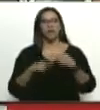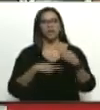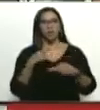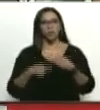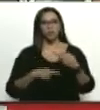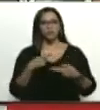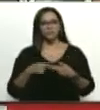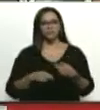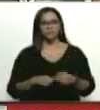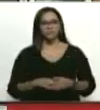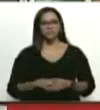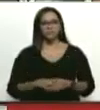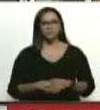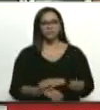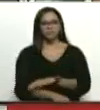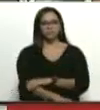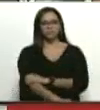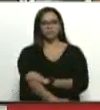revolución.